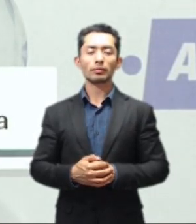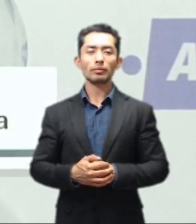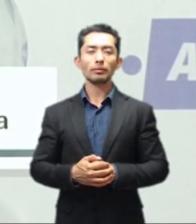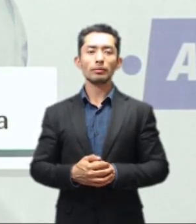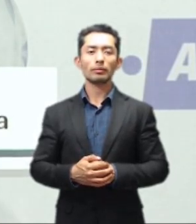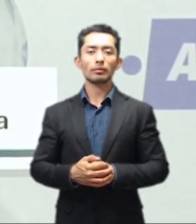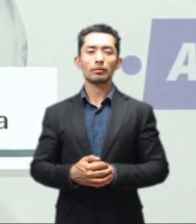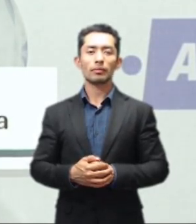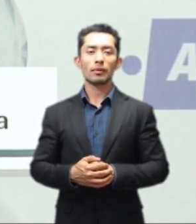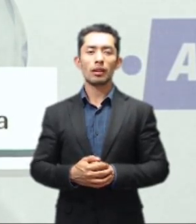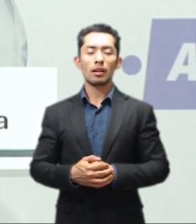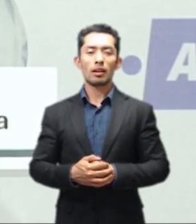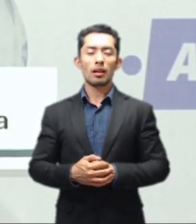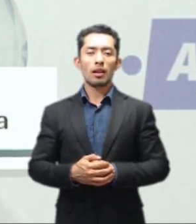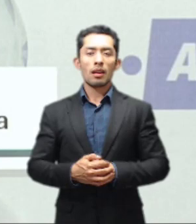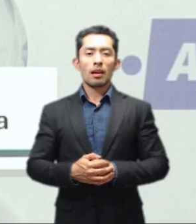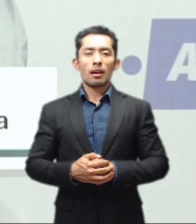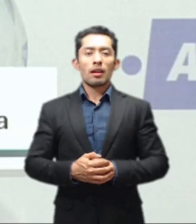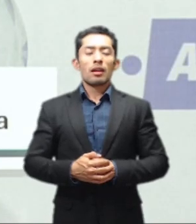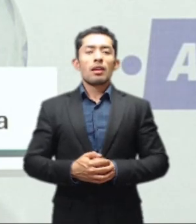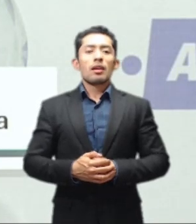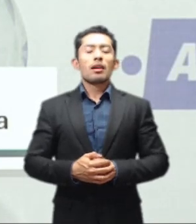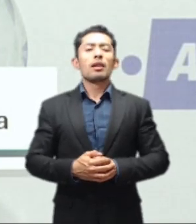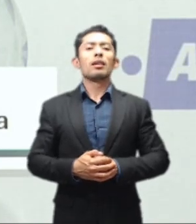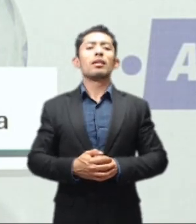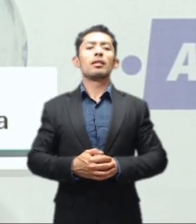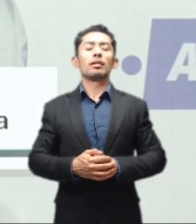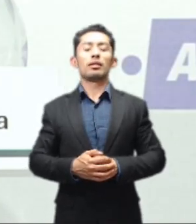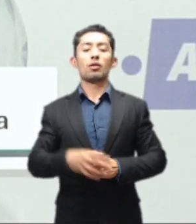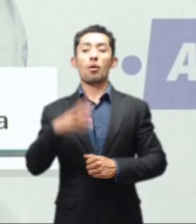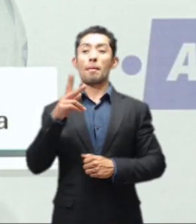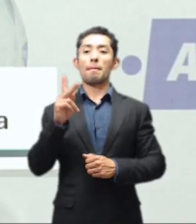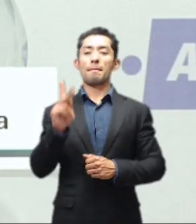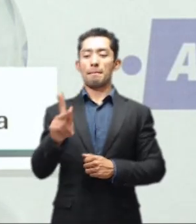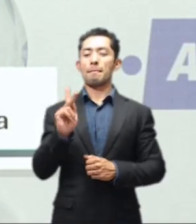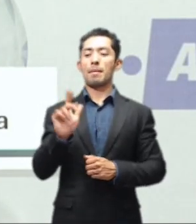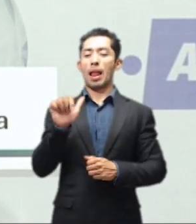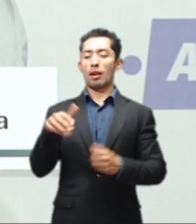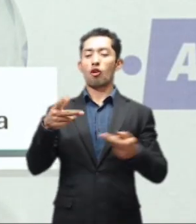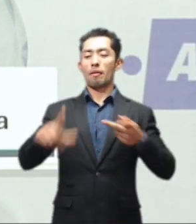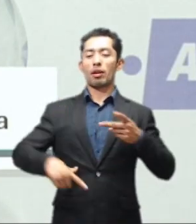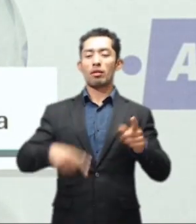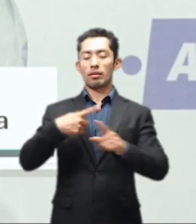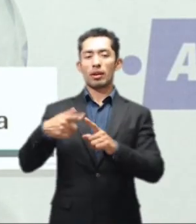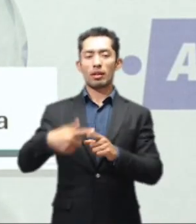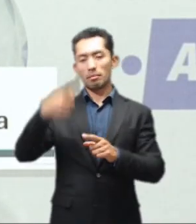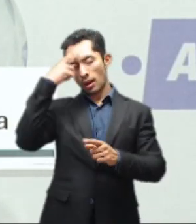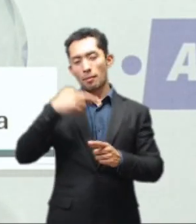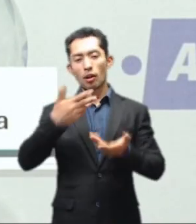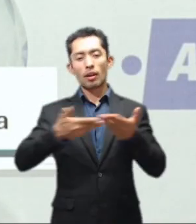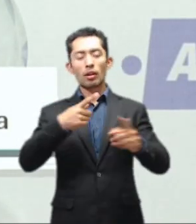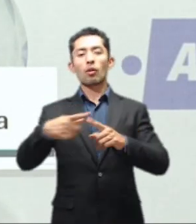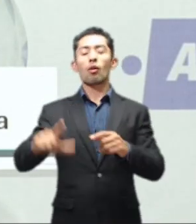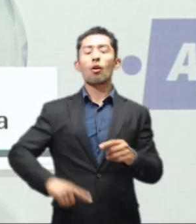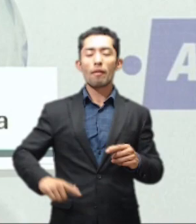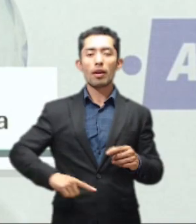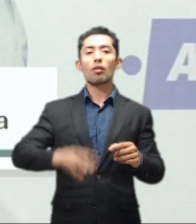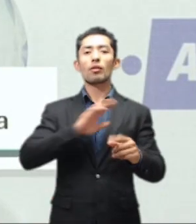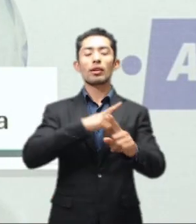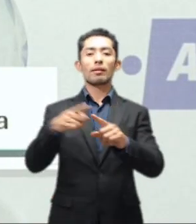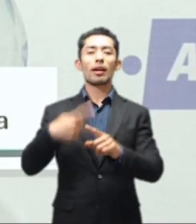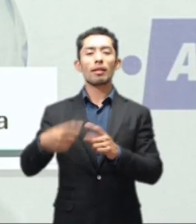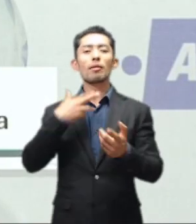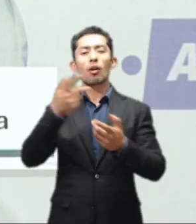urna Qué medidas o acciones estarán dentro de su plan de gobierno para mejorar los servicios públicos municipales